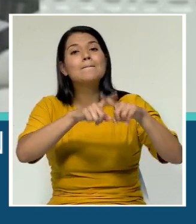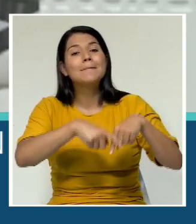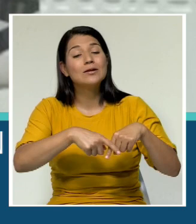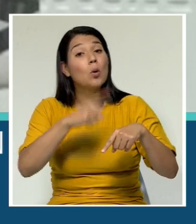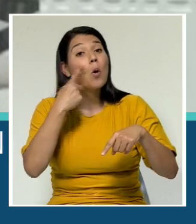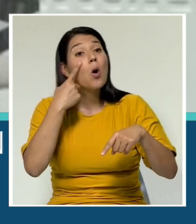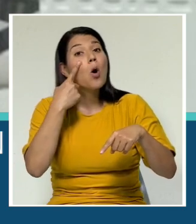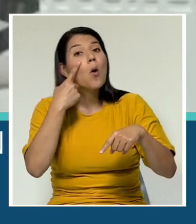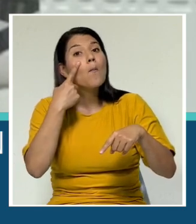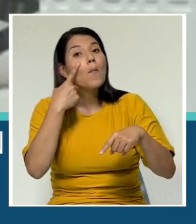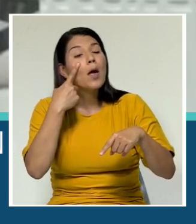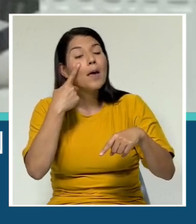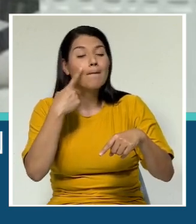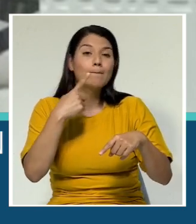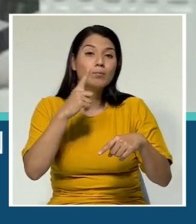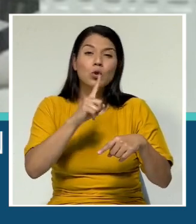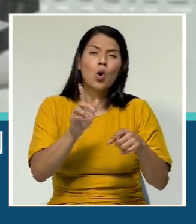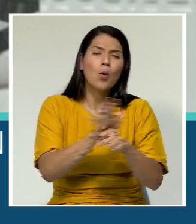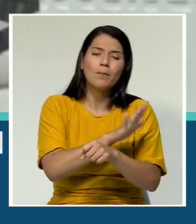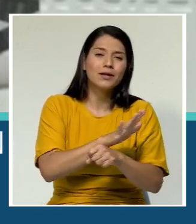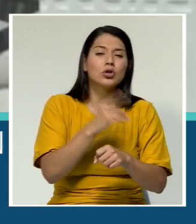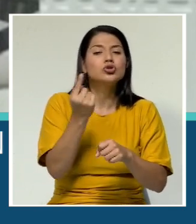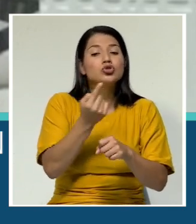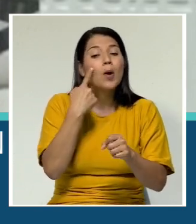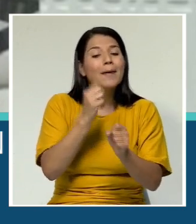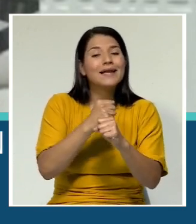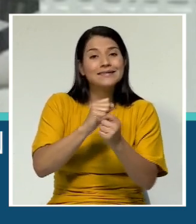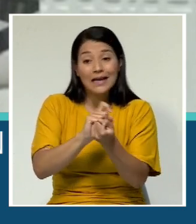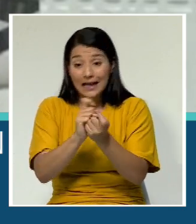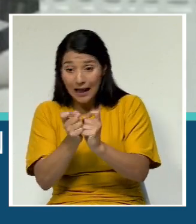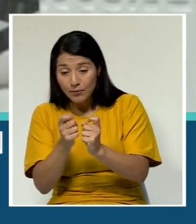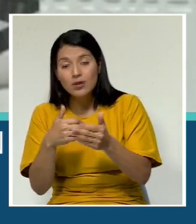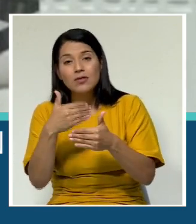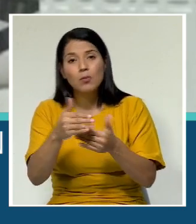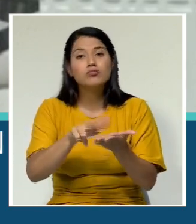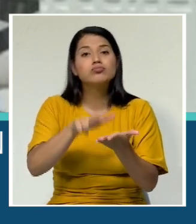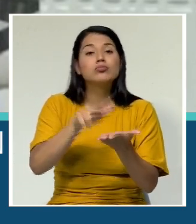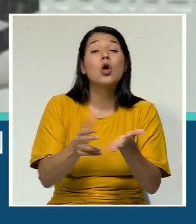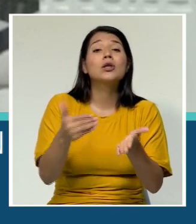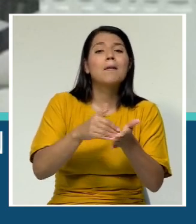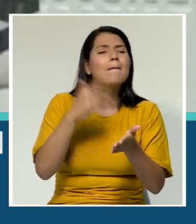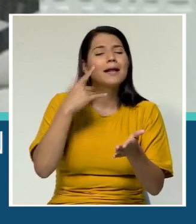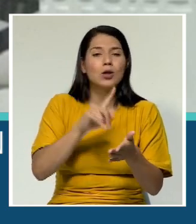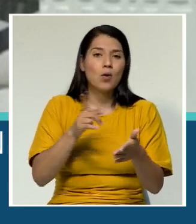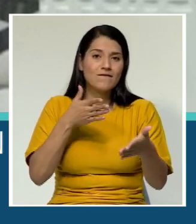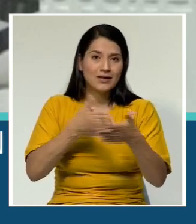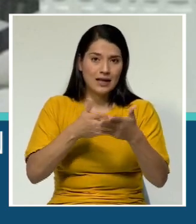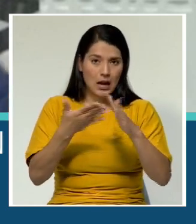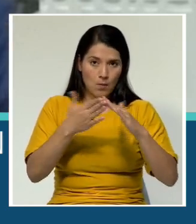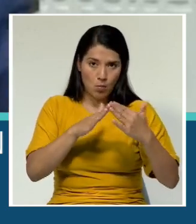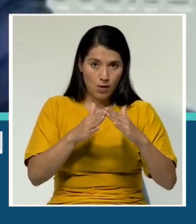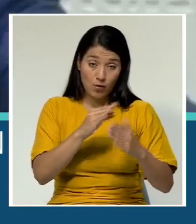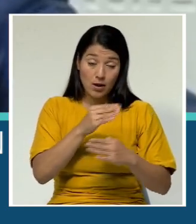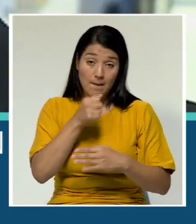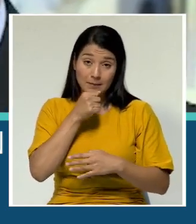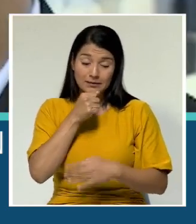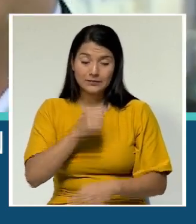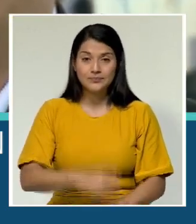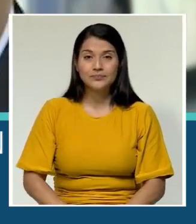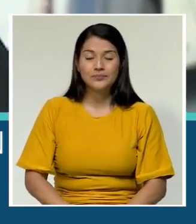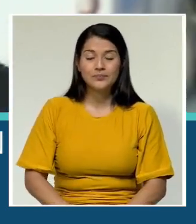darse a la presidencia es realizar el veto parcial y que se reajuste la redacción para que no se realice de la manera como está fijado